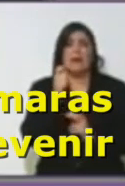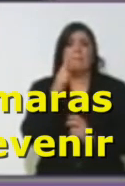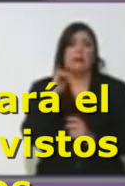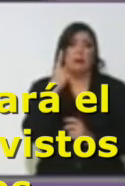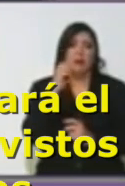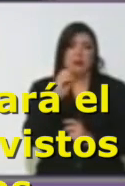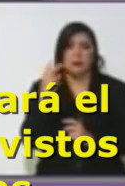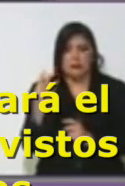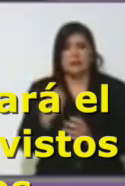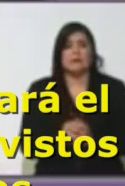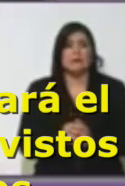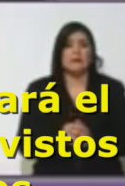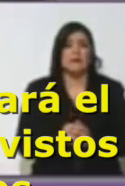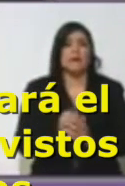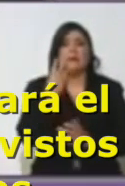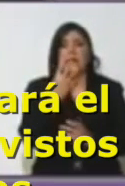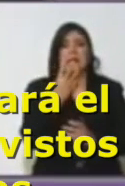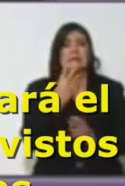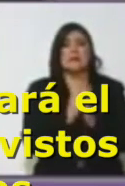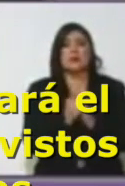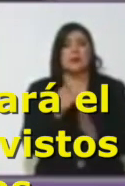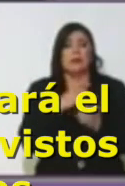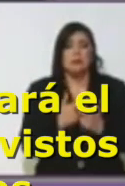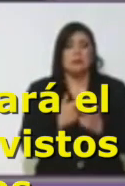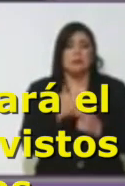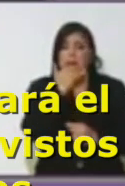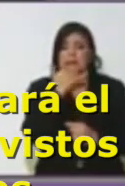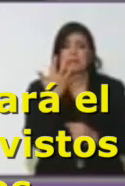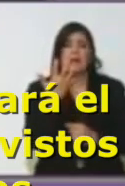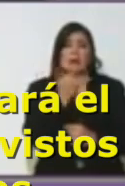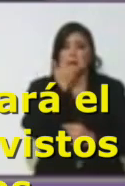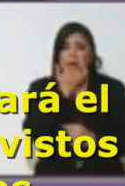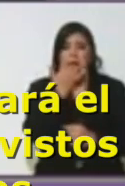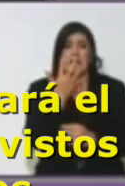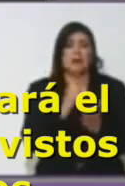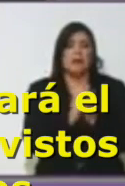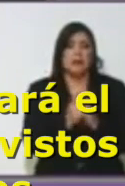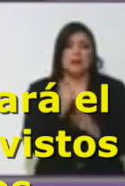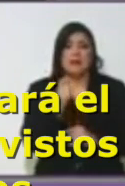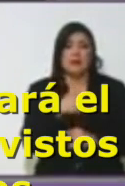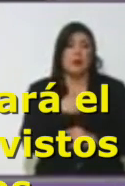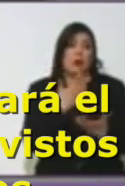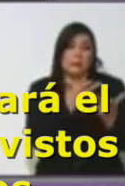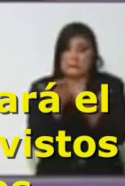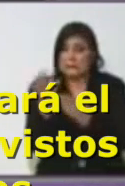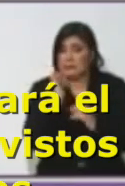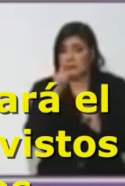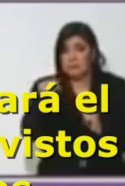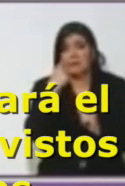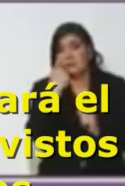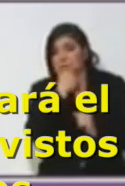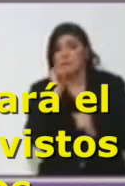delictivos este fue el primero de tres debates que organiza el instituto electoral los